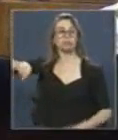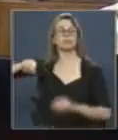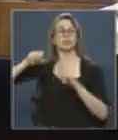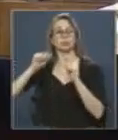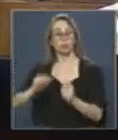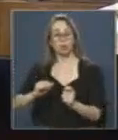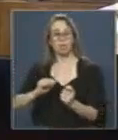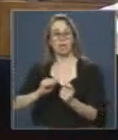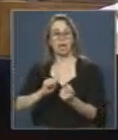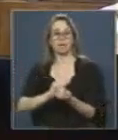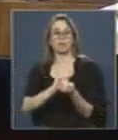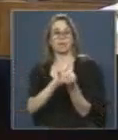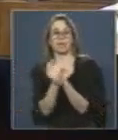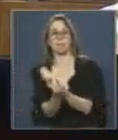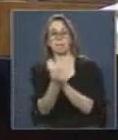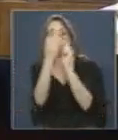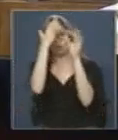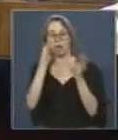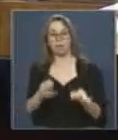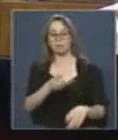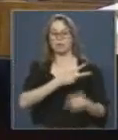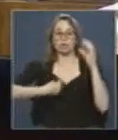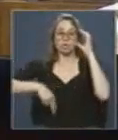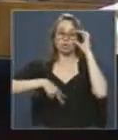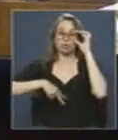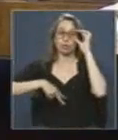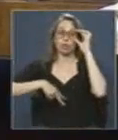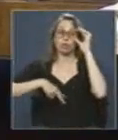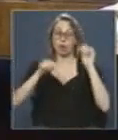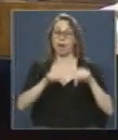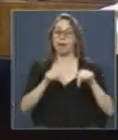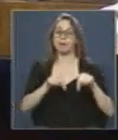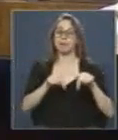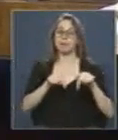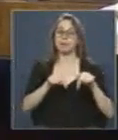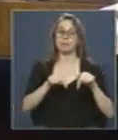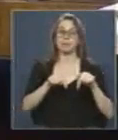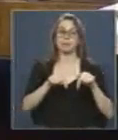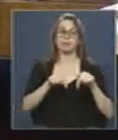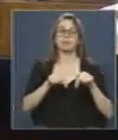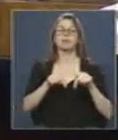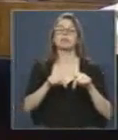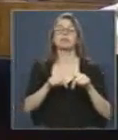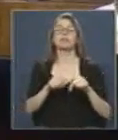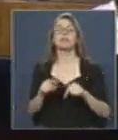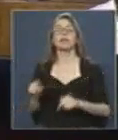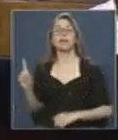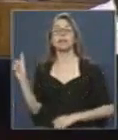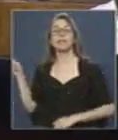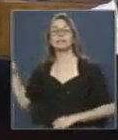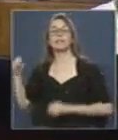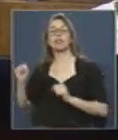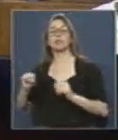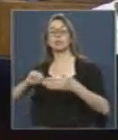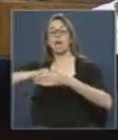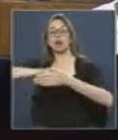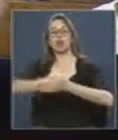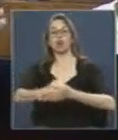revertido la decisión que nosotros tomamos acá de congelar el